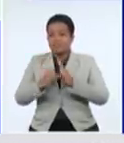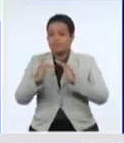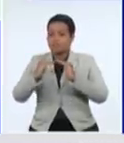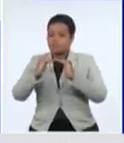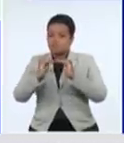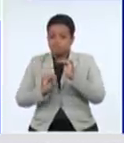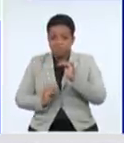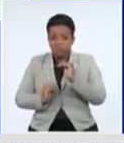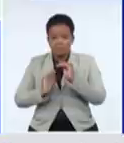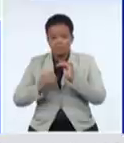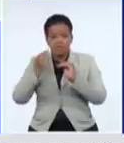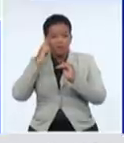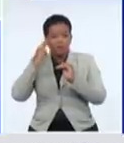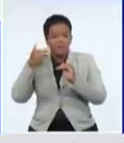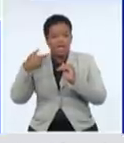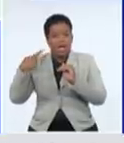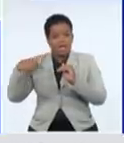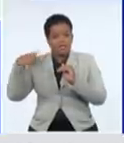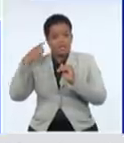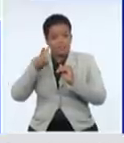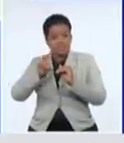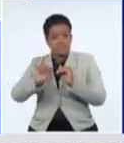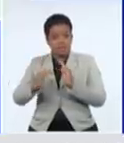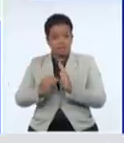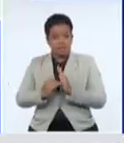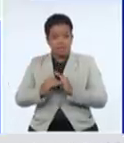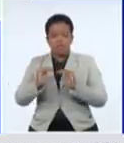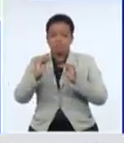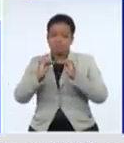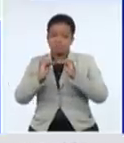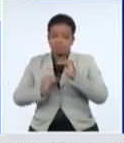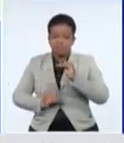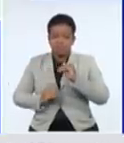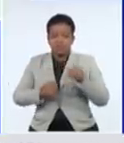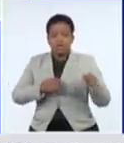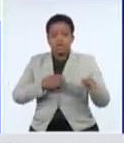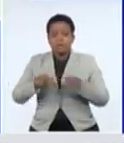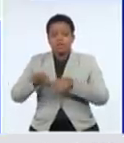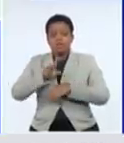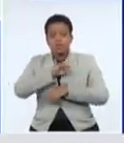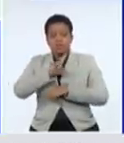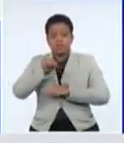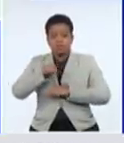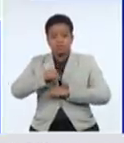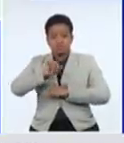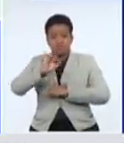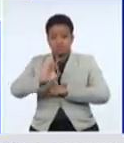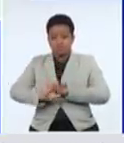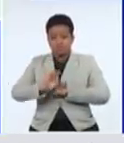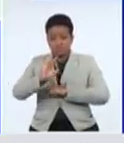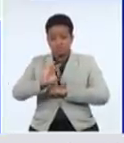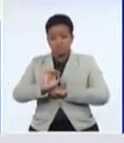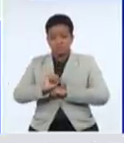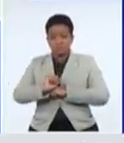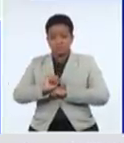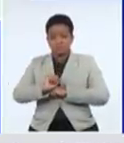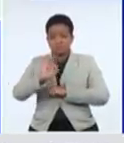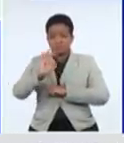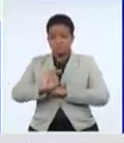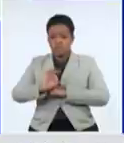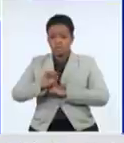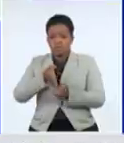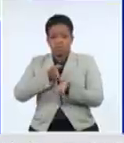que teníamos ayer. El 99,6%, y este por ciento realmente no se